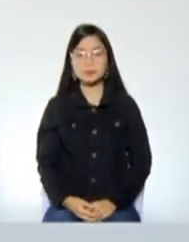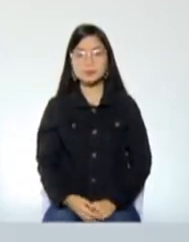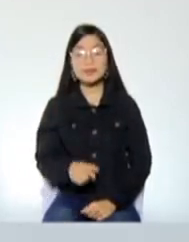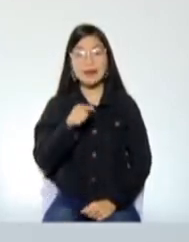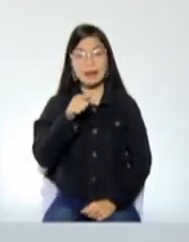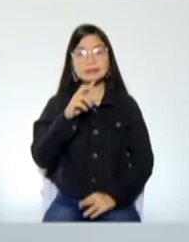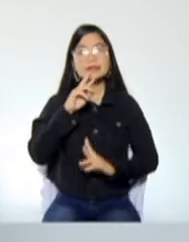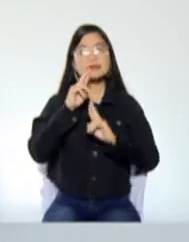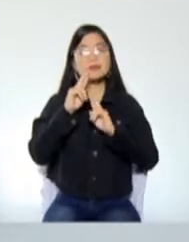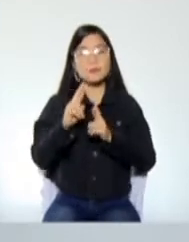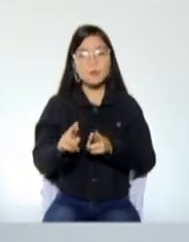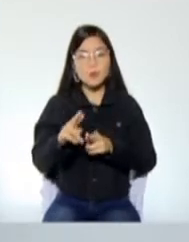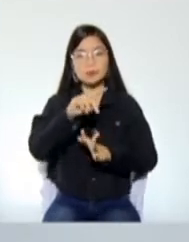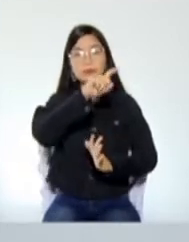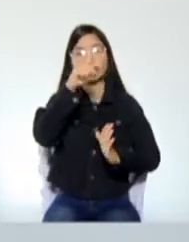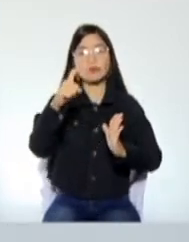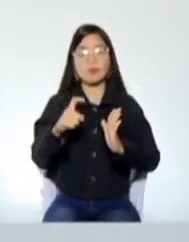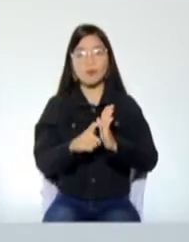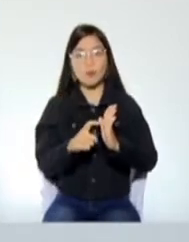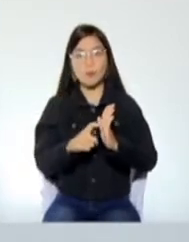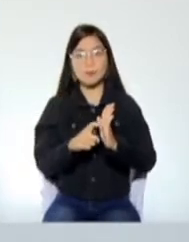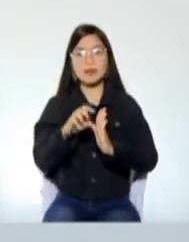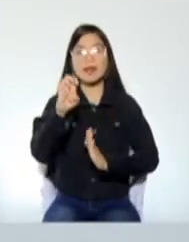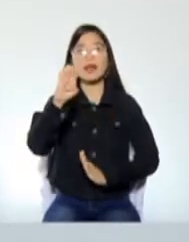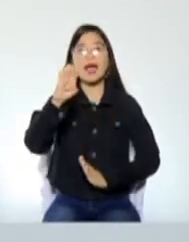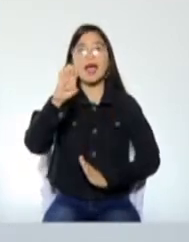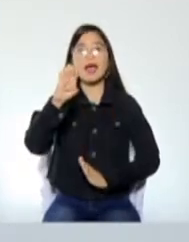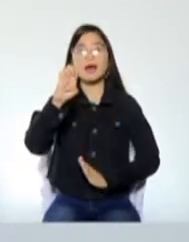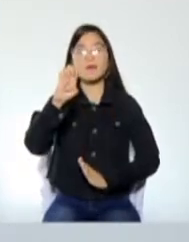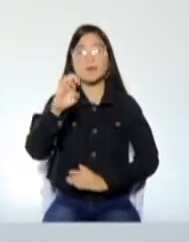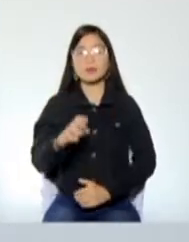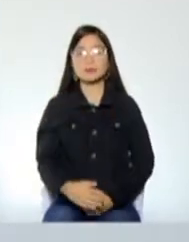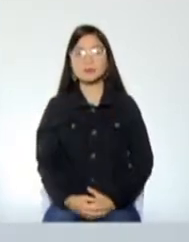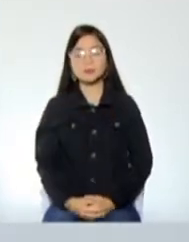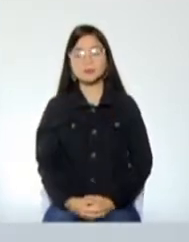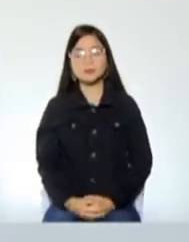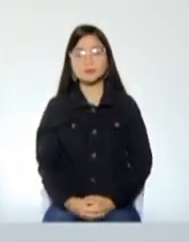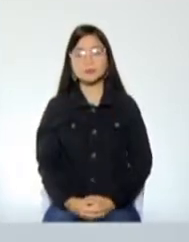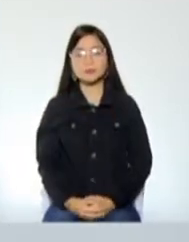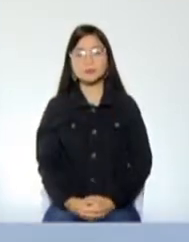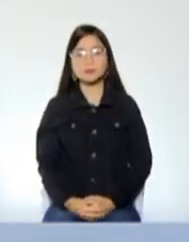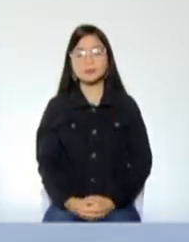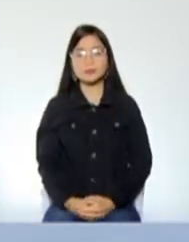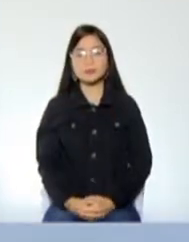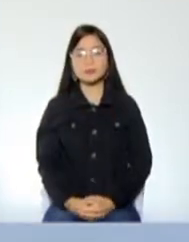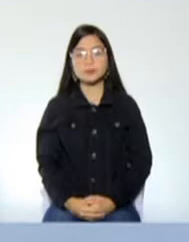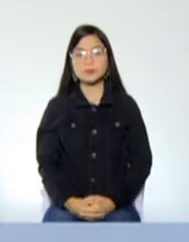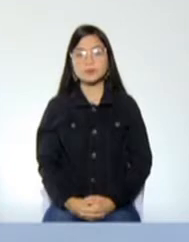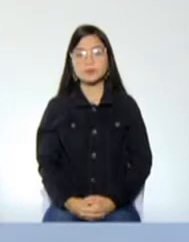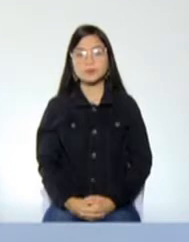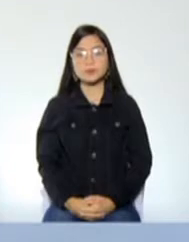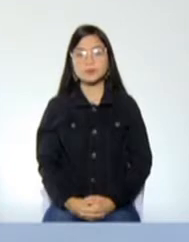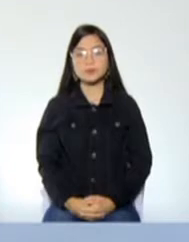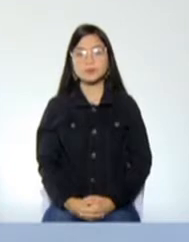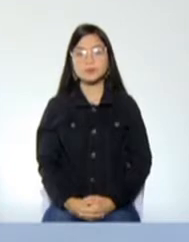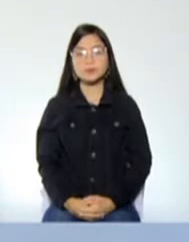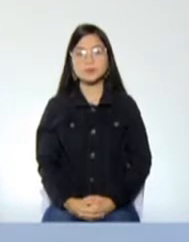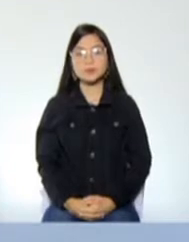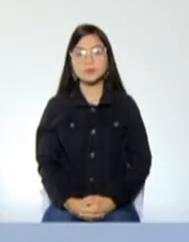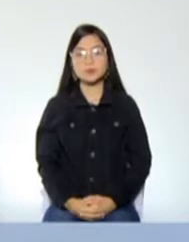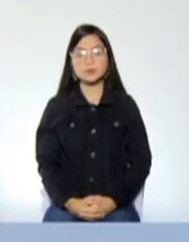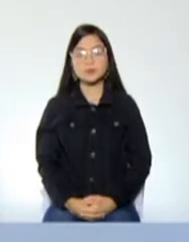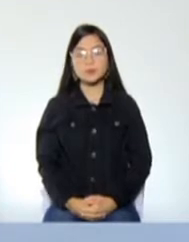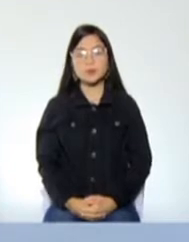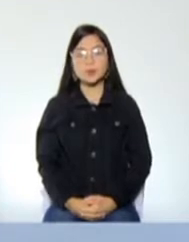el resultado de nuestra ecuación. Para observar o tener la actividad,